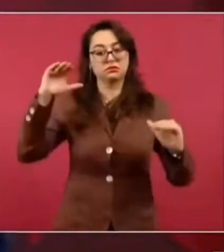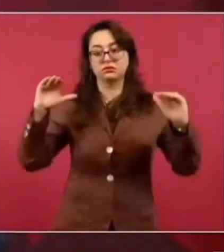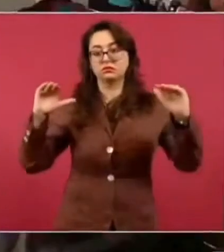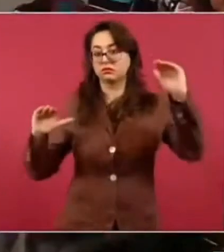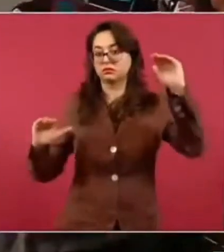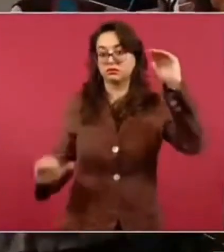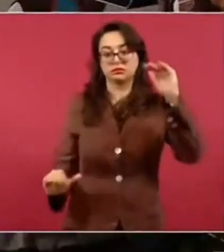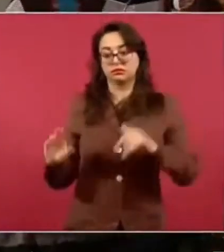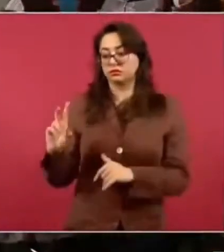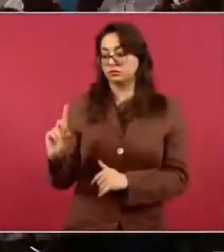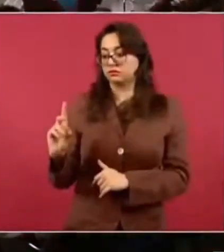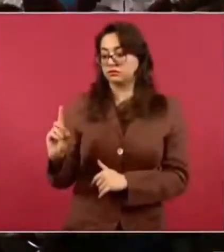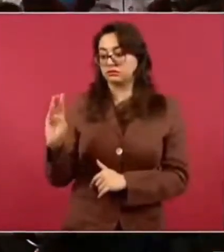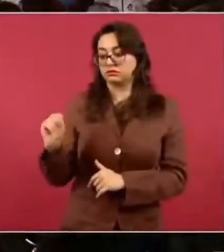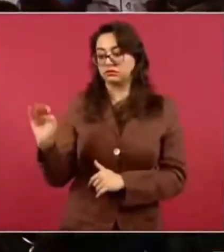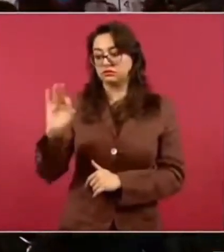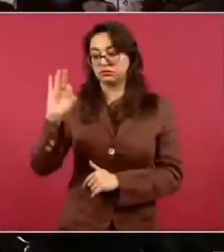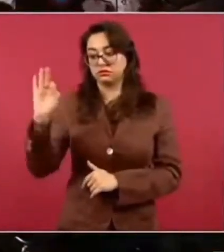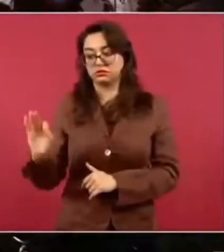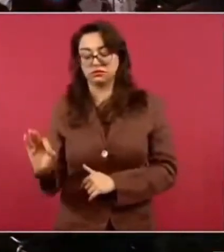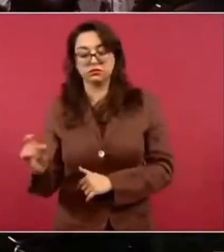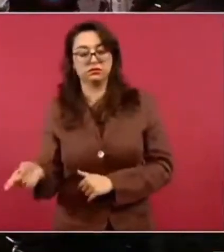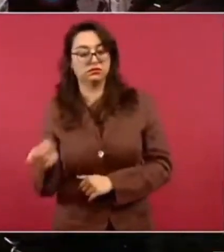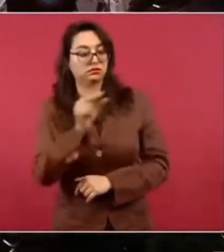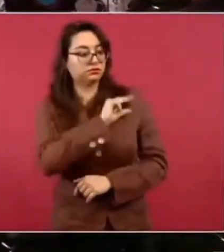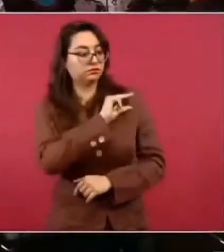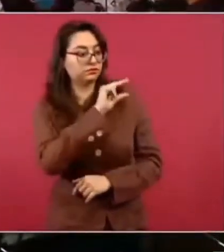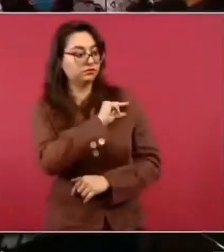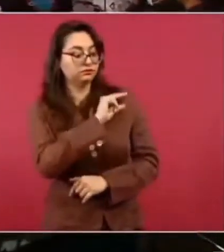las particulares ya tenían 60